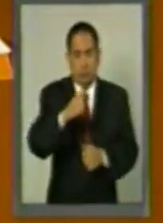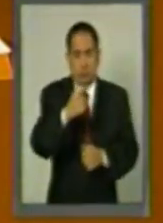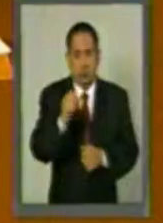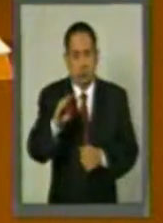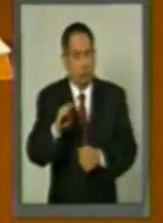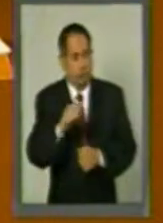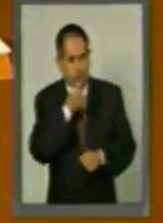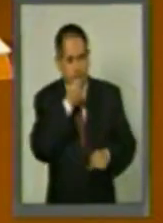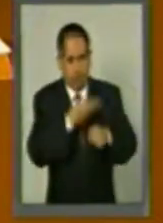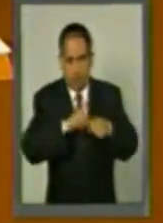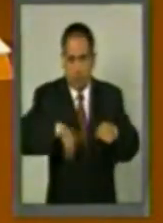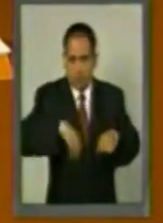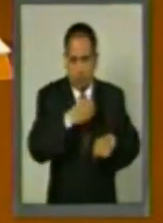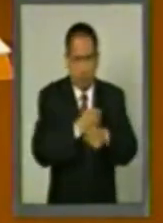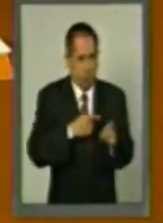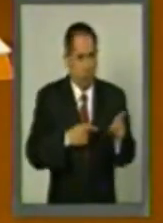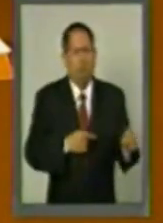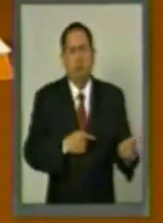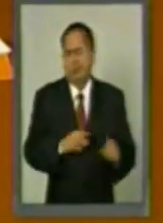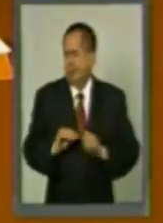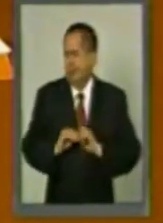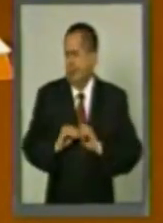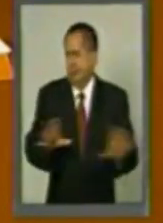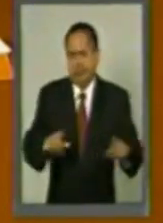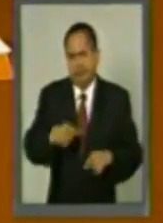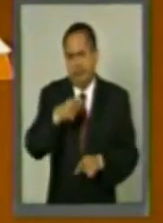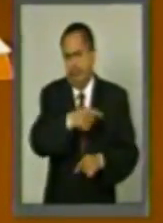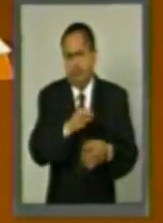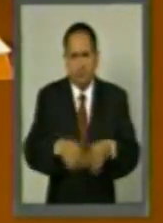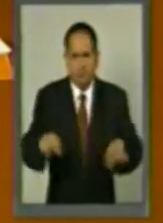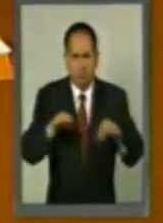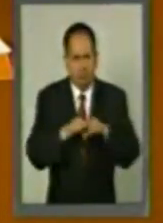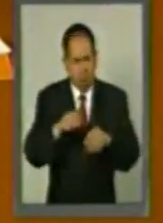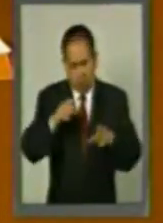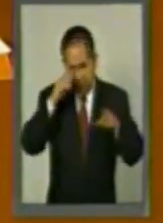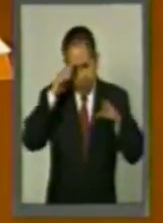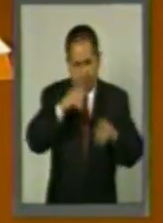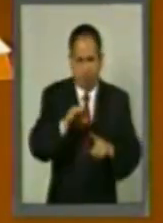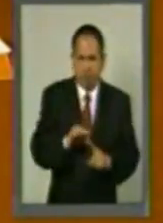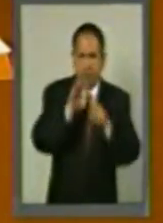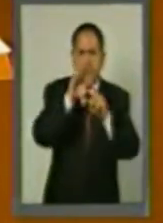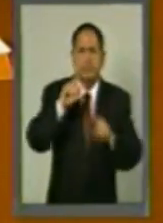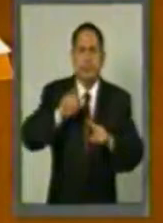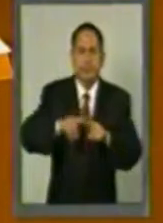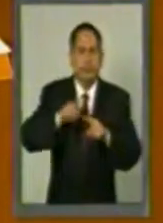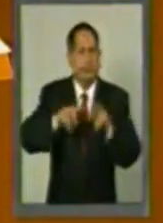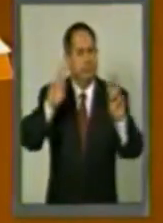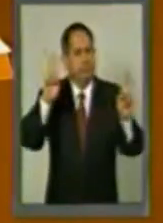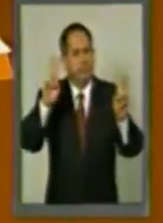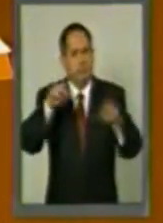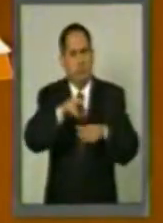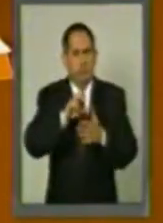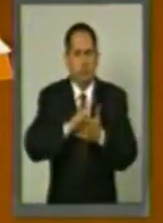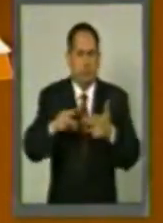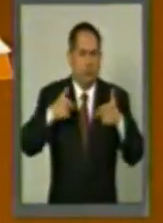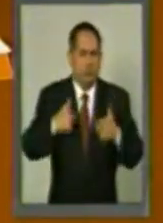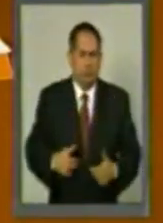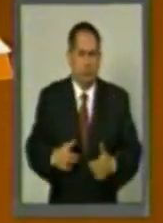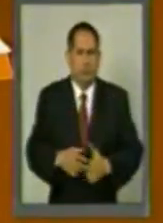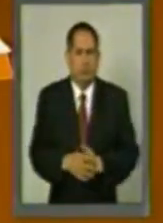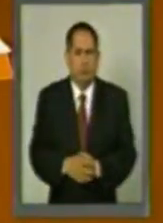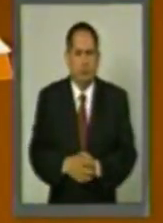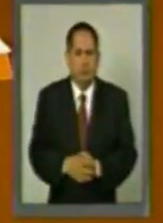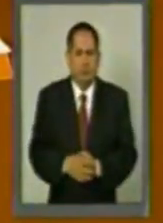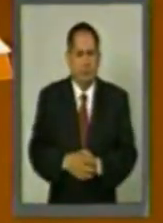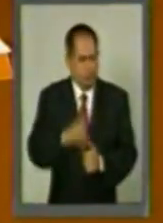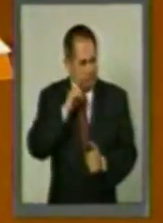Gobernación, ha puesto de manera importante, de sobremanera, el tema de derechos humanos. Y